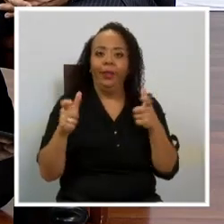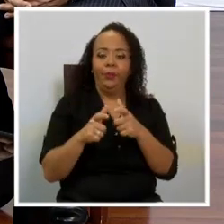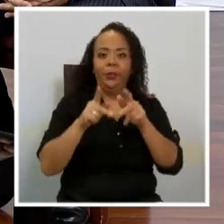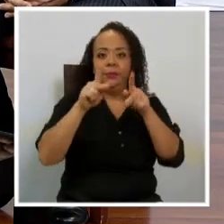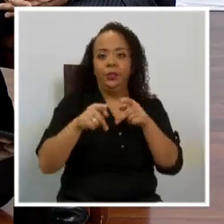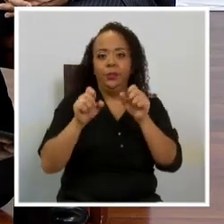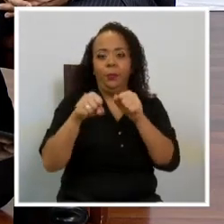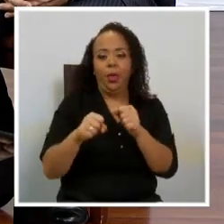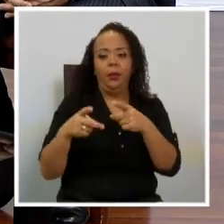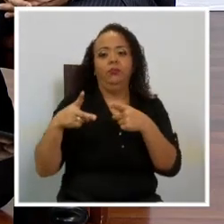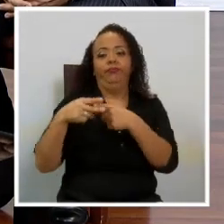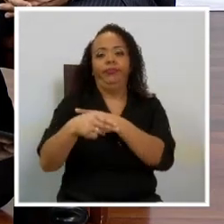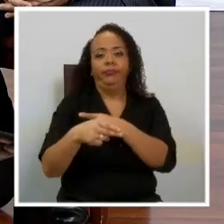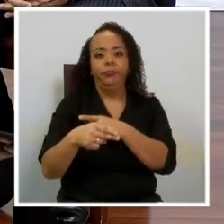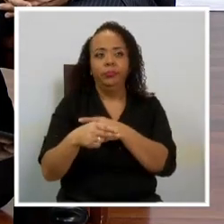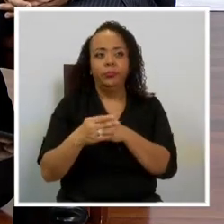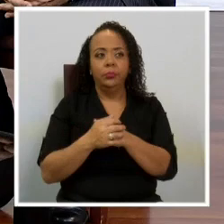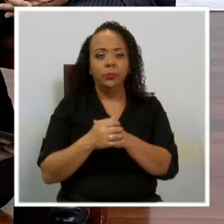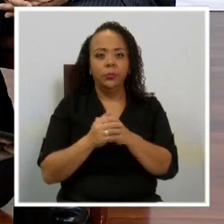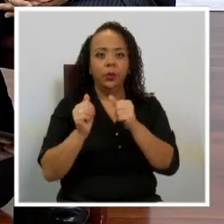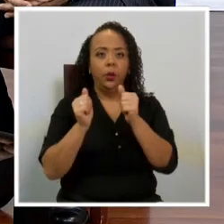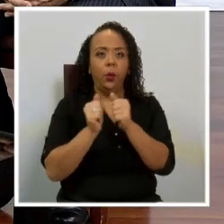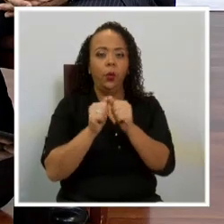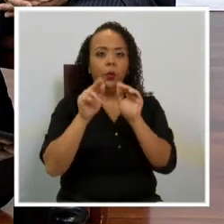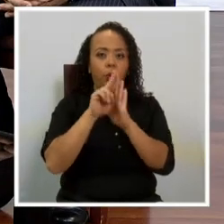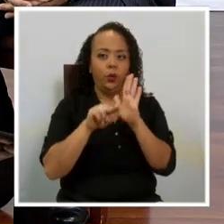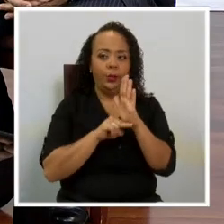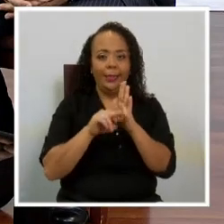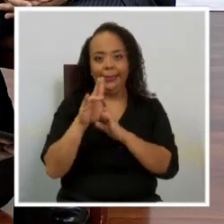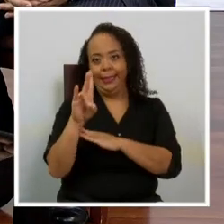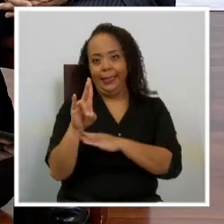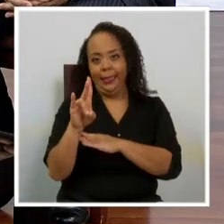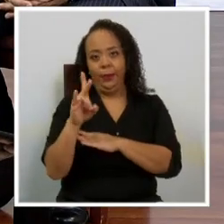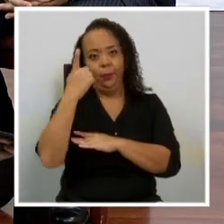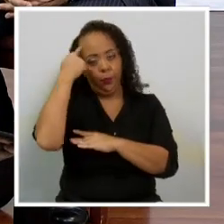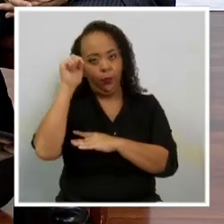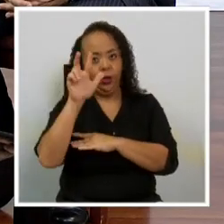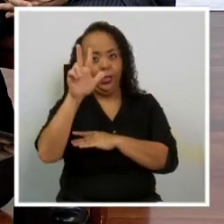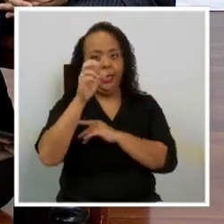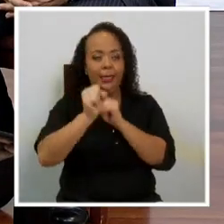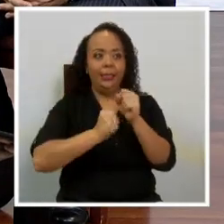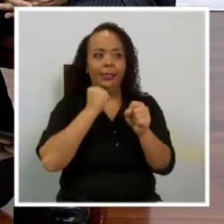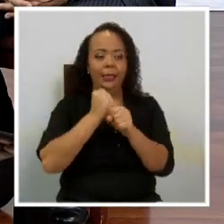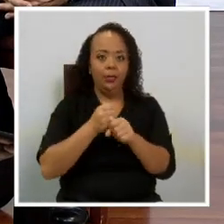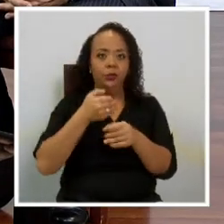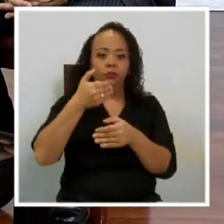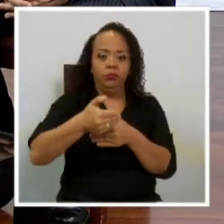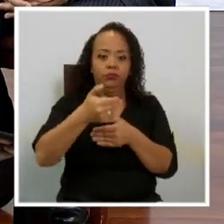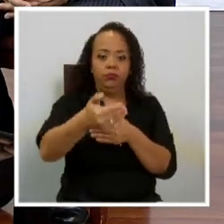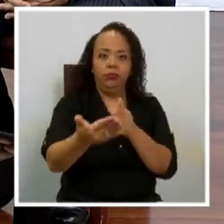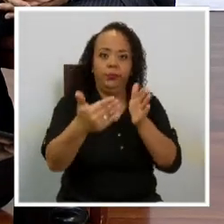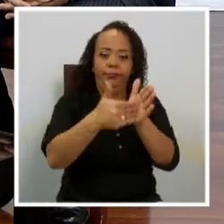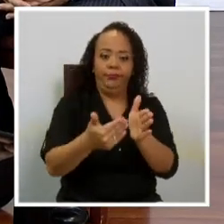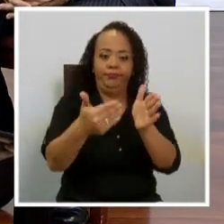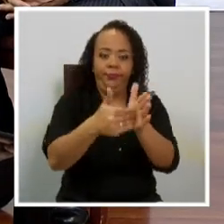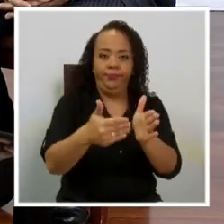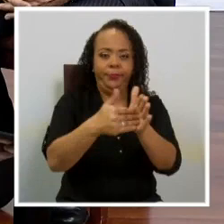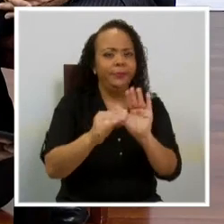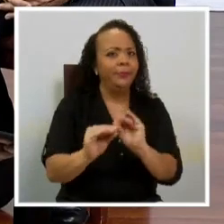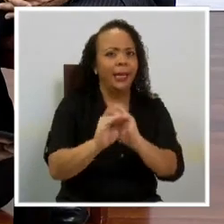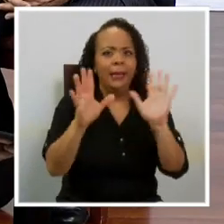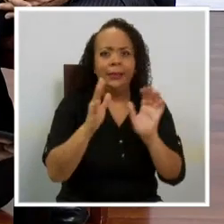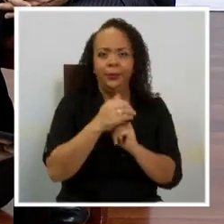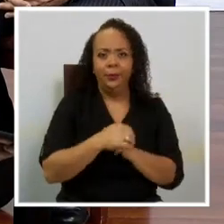puedan despedir con notas 7 por 3 años consecutivos. Está